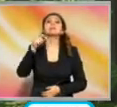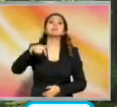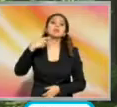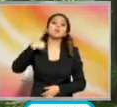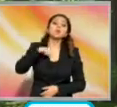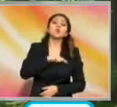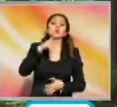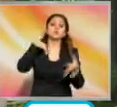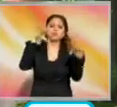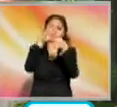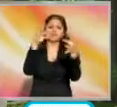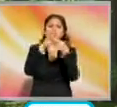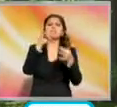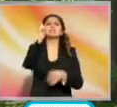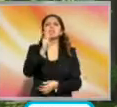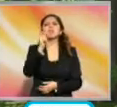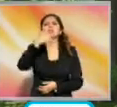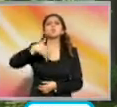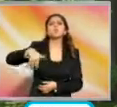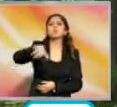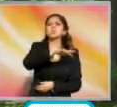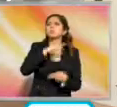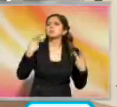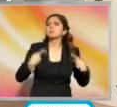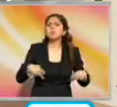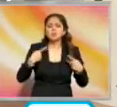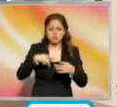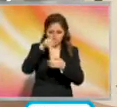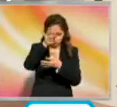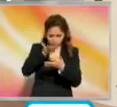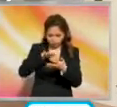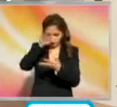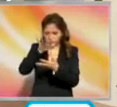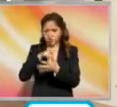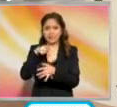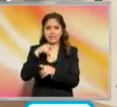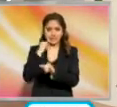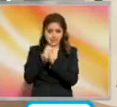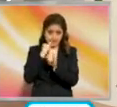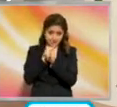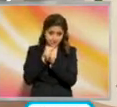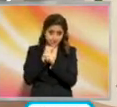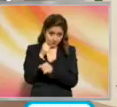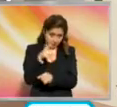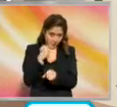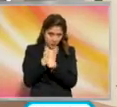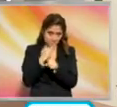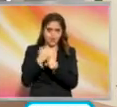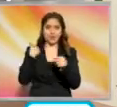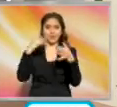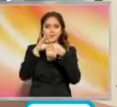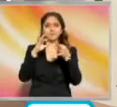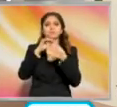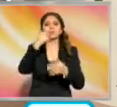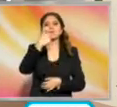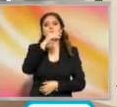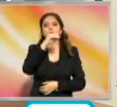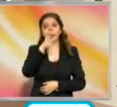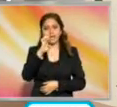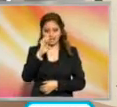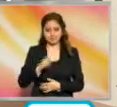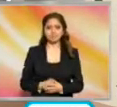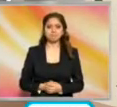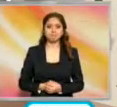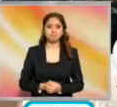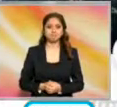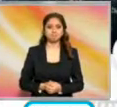los mexicanos y en general los seres humanos en este planeta, en Sí, Internet. suena Así bien. que, ¿qué les Sí. parece si A vamos ver. al sitio de Google Trends, por favor? Y